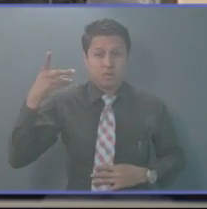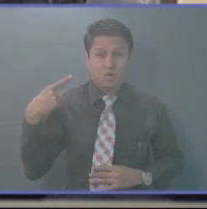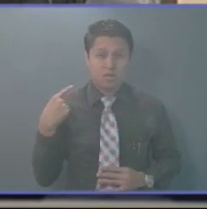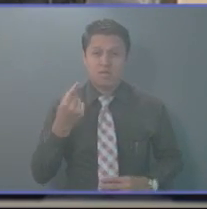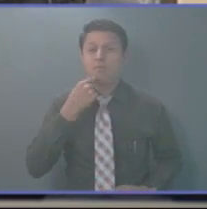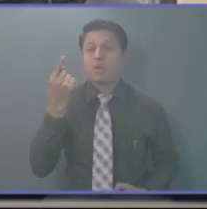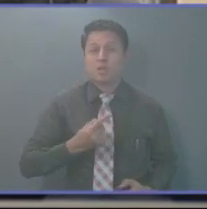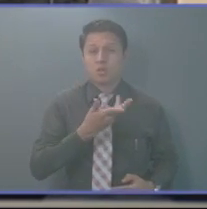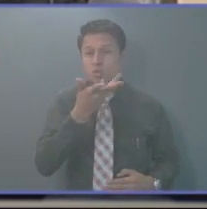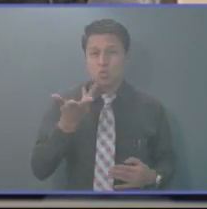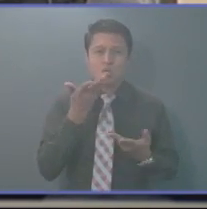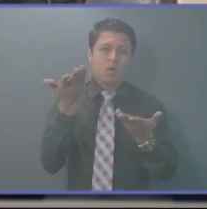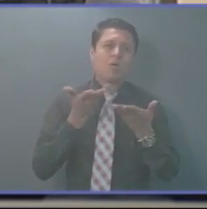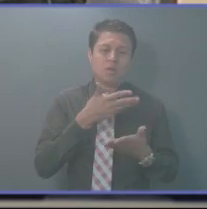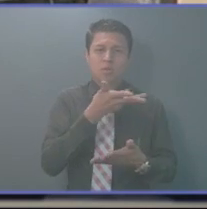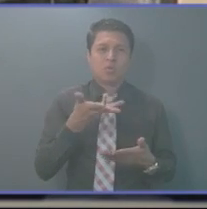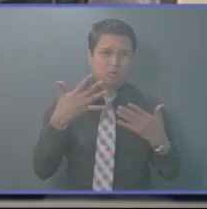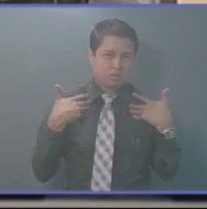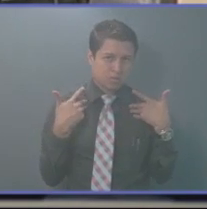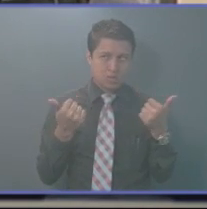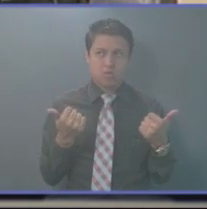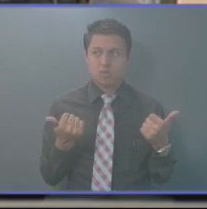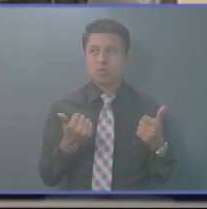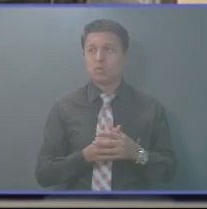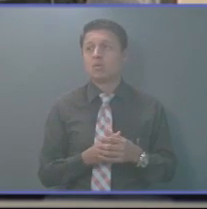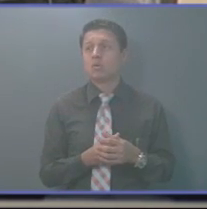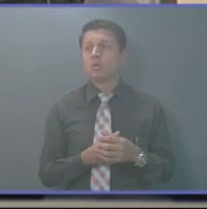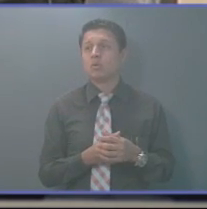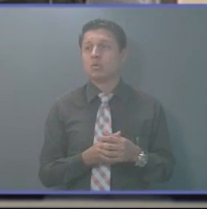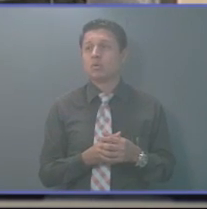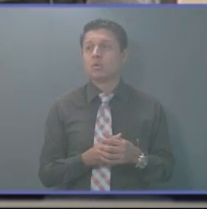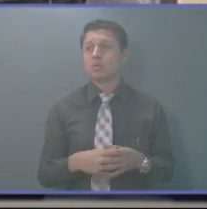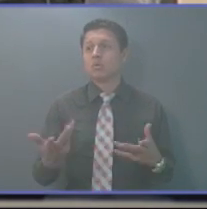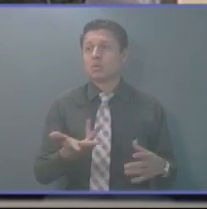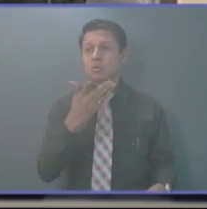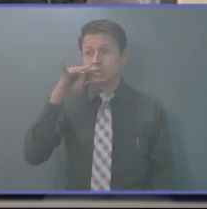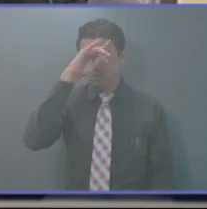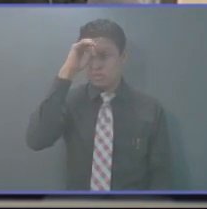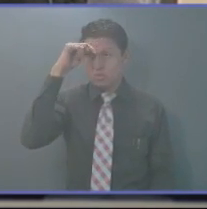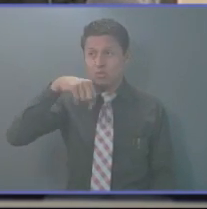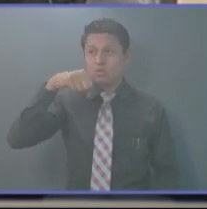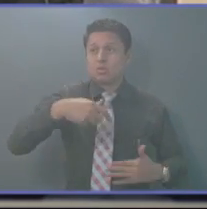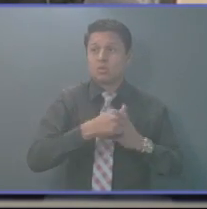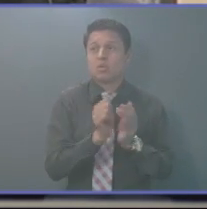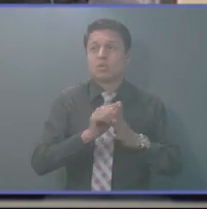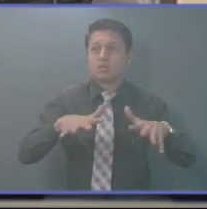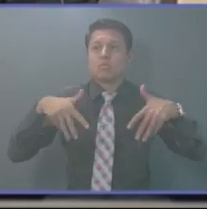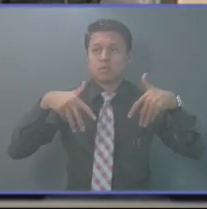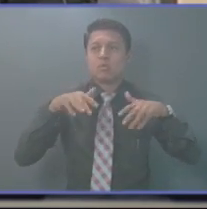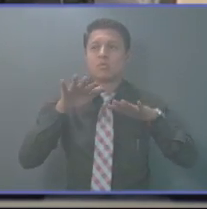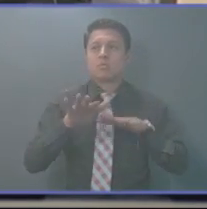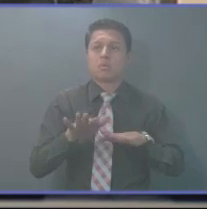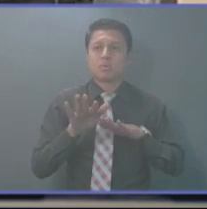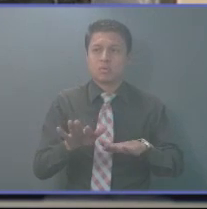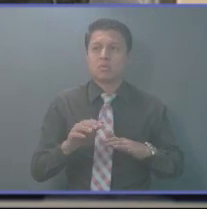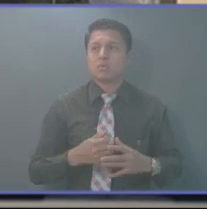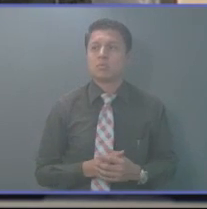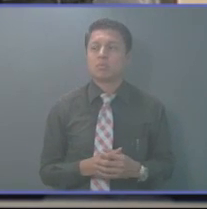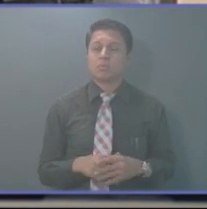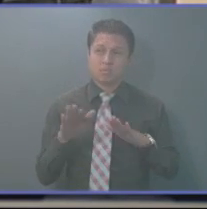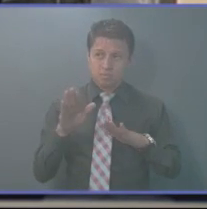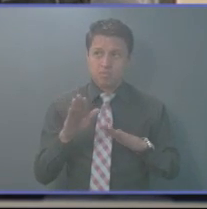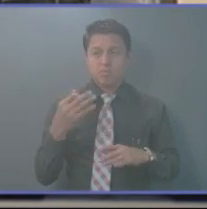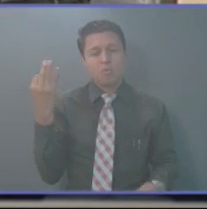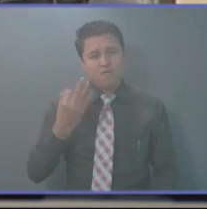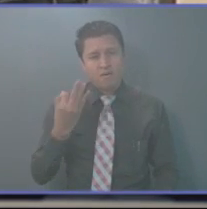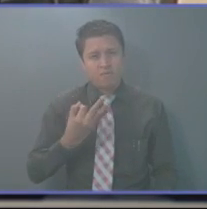todos nosotros y por todos los que elaboramos en el pleno legislativo. Les agradeceré que